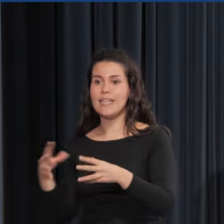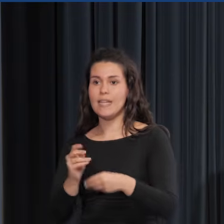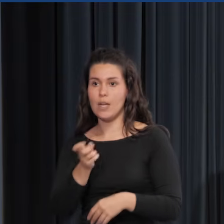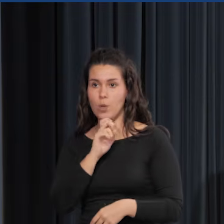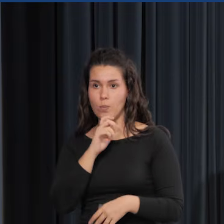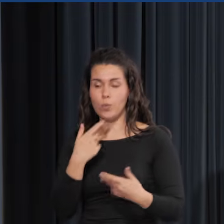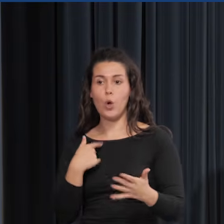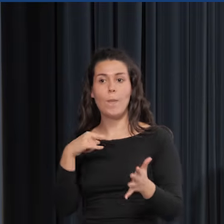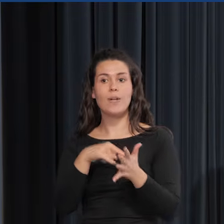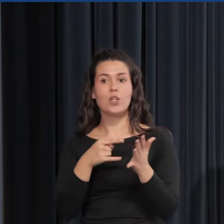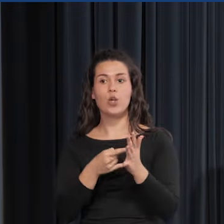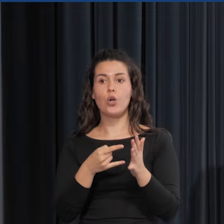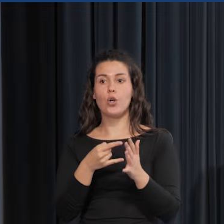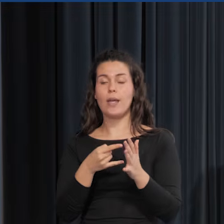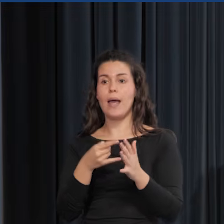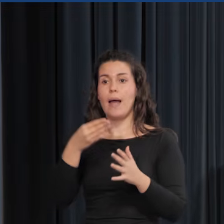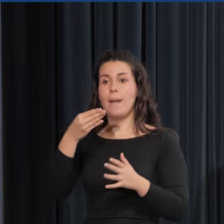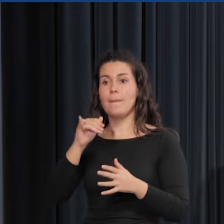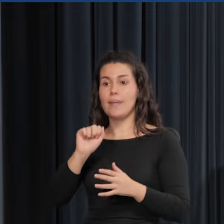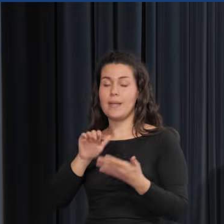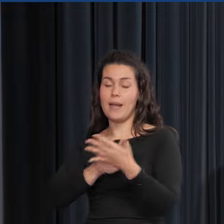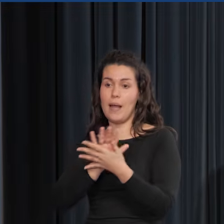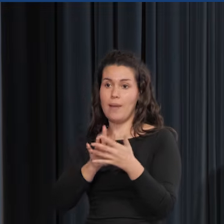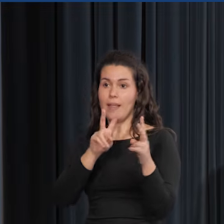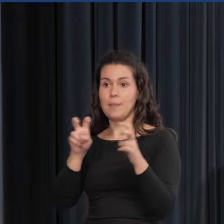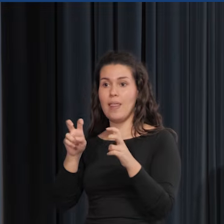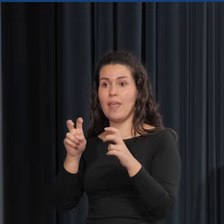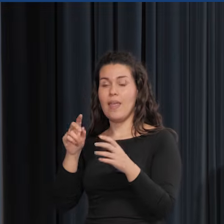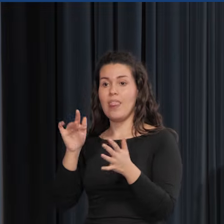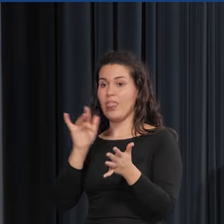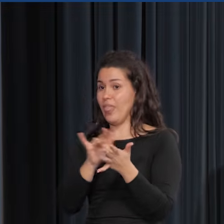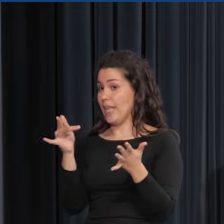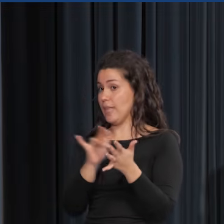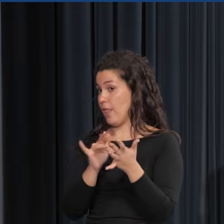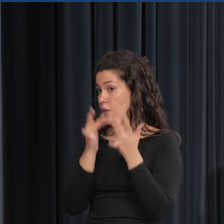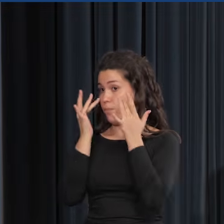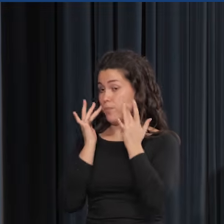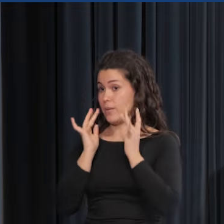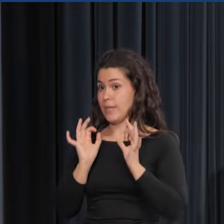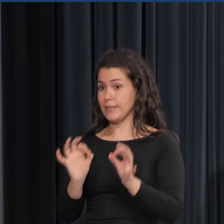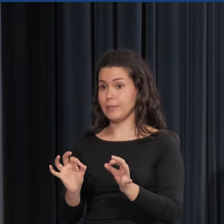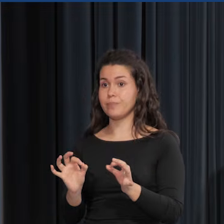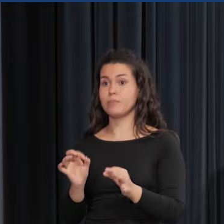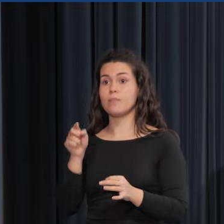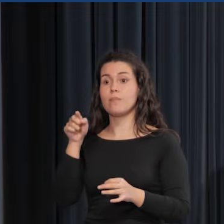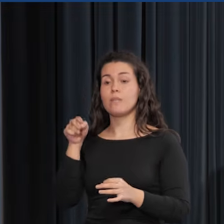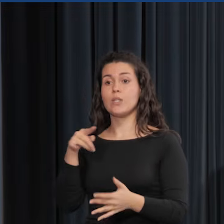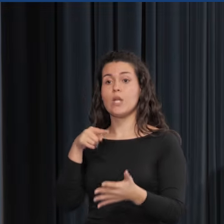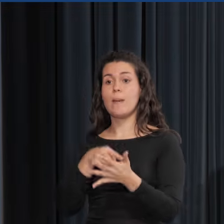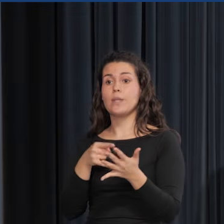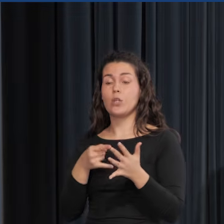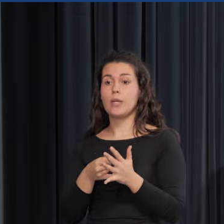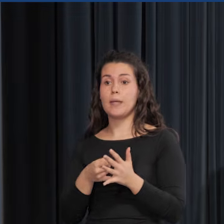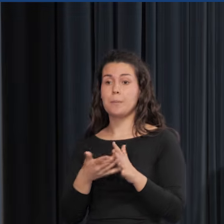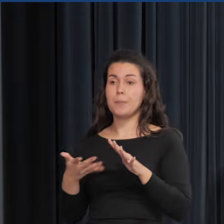BIM, bueno, no se ha comentado, pero se ha hablado de digitalización, es digitalización pura y dura. Es una metodología